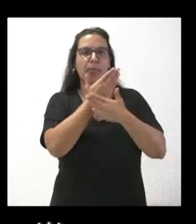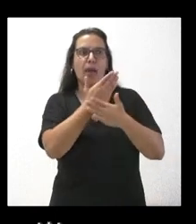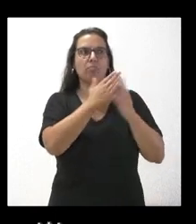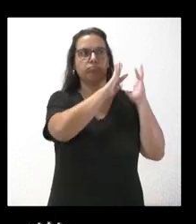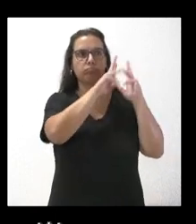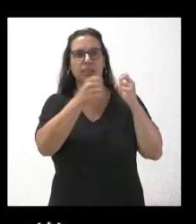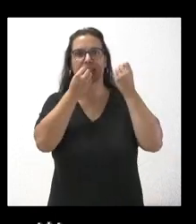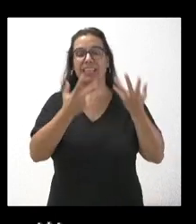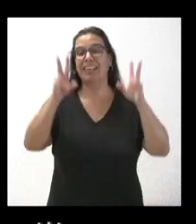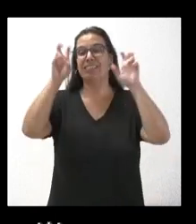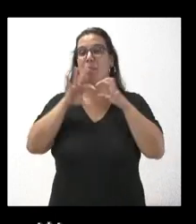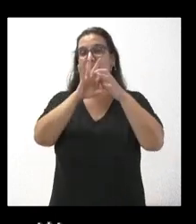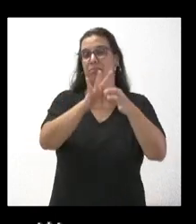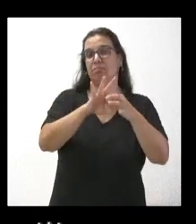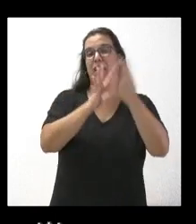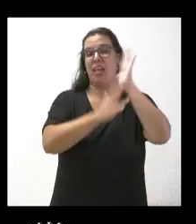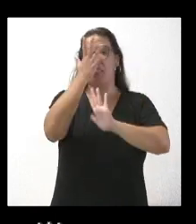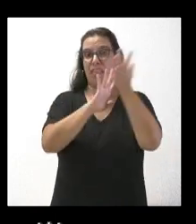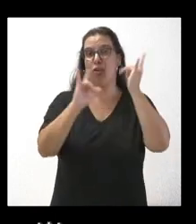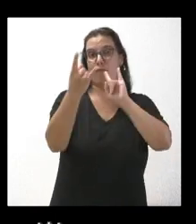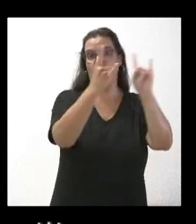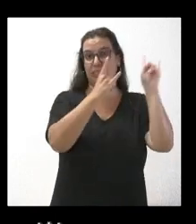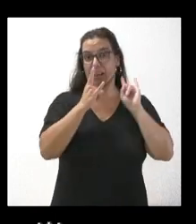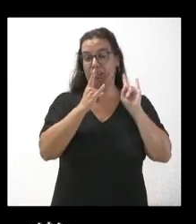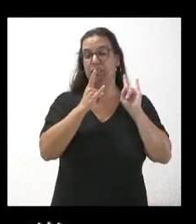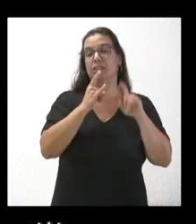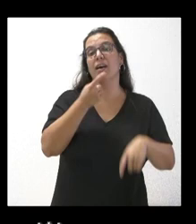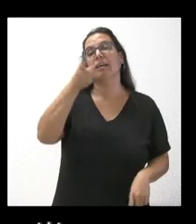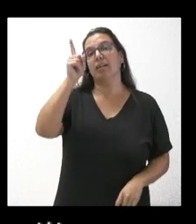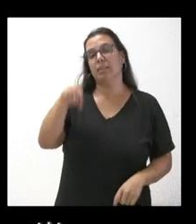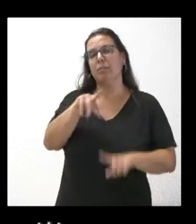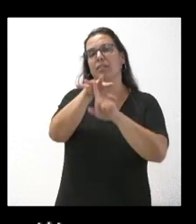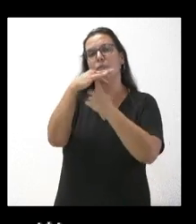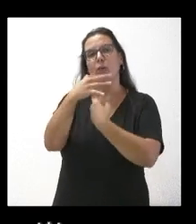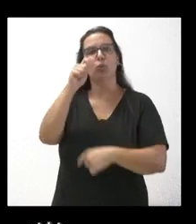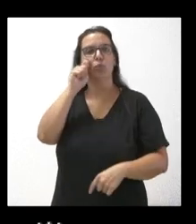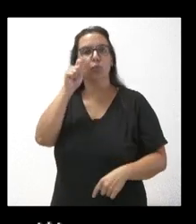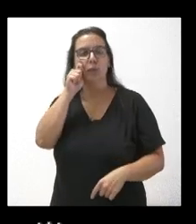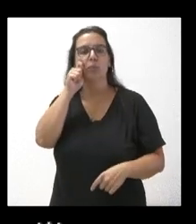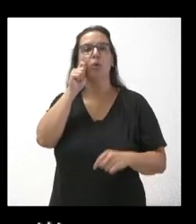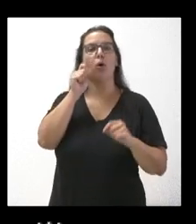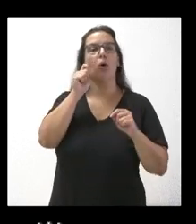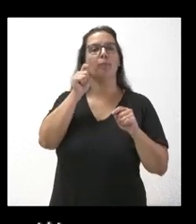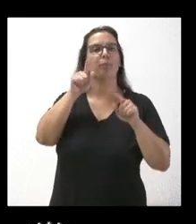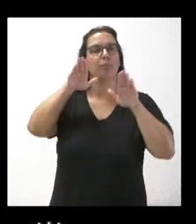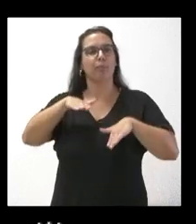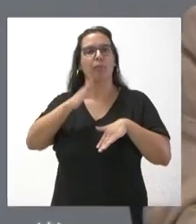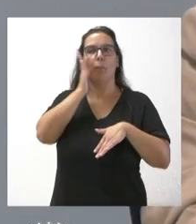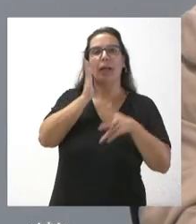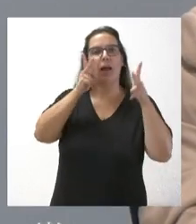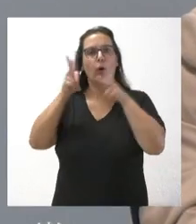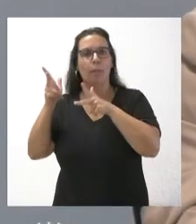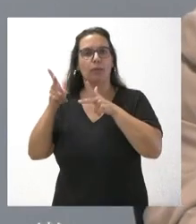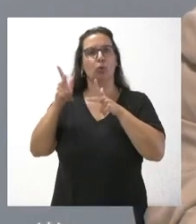relación con los incendios forestales, por un lado, y con la situación del turismo y los alojamientos turísticos en esta época